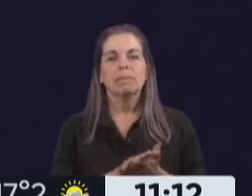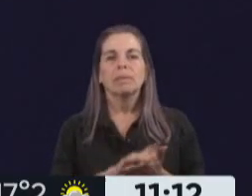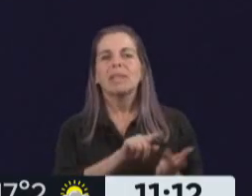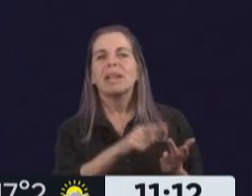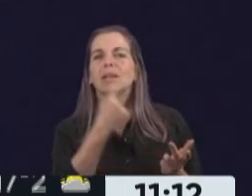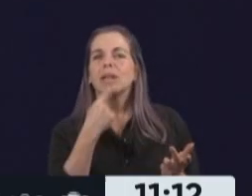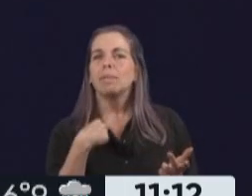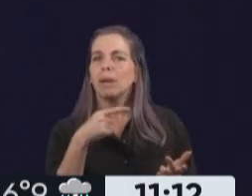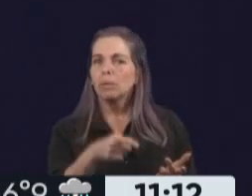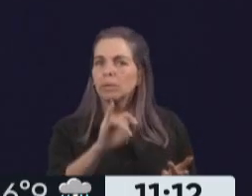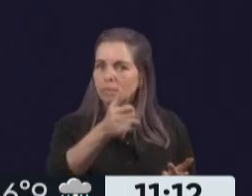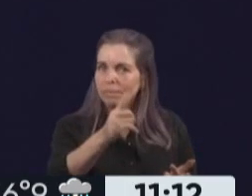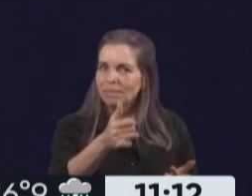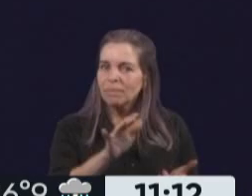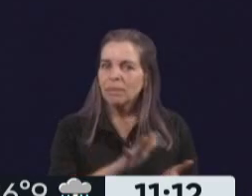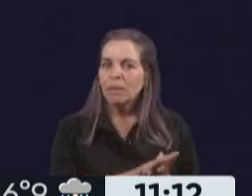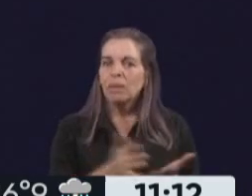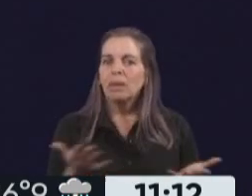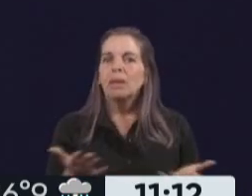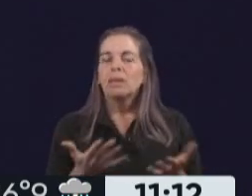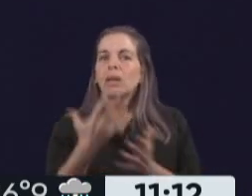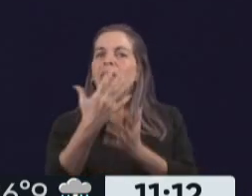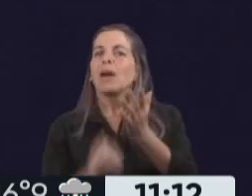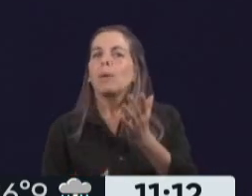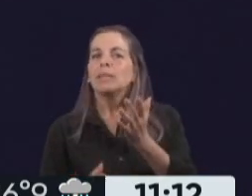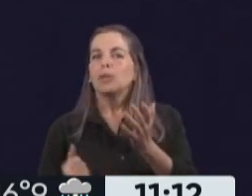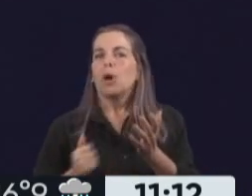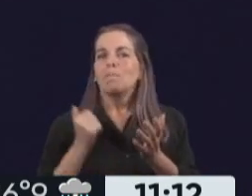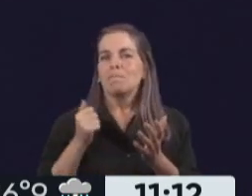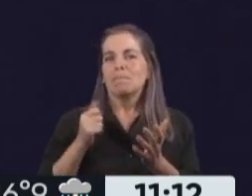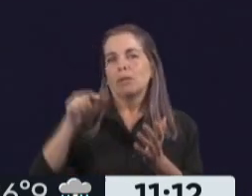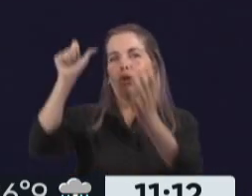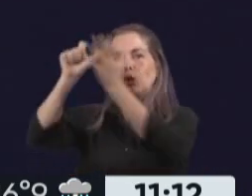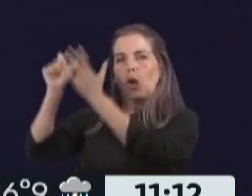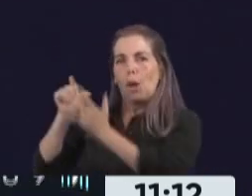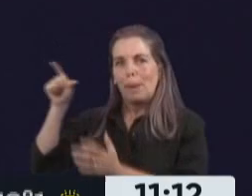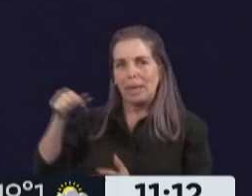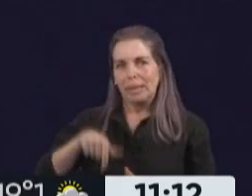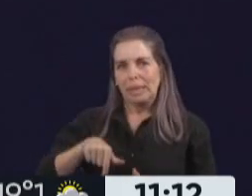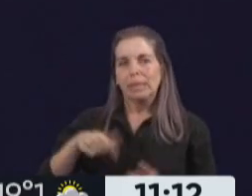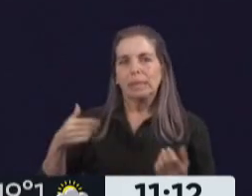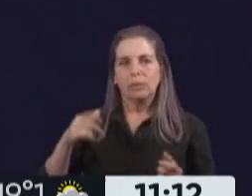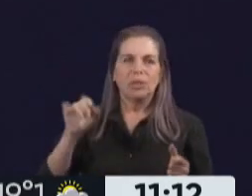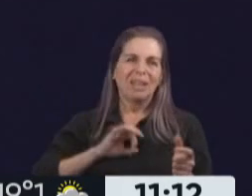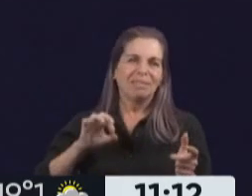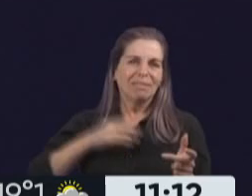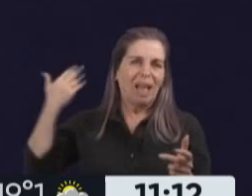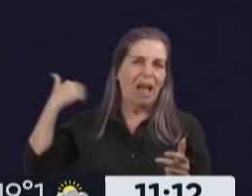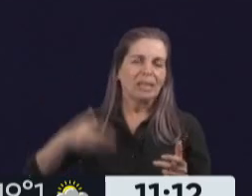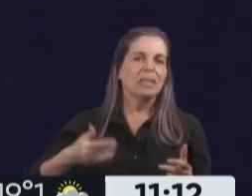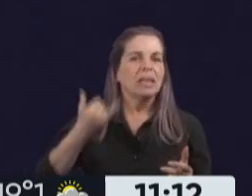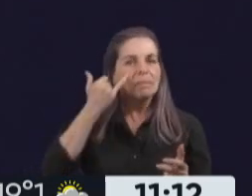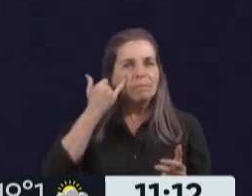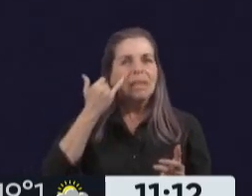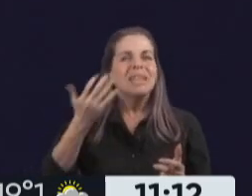pregunta? Sí, en relación al descuento el tema del descuento, bueno, eso es un tema de larga data que se viene discutiendo hace un